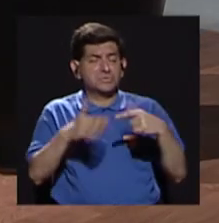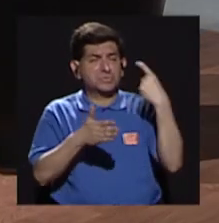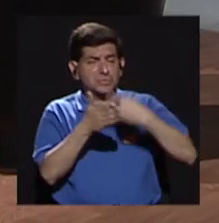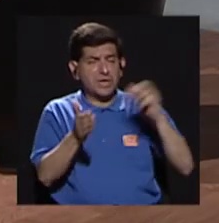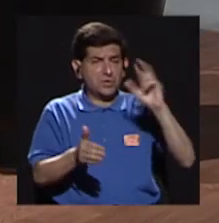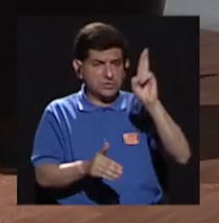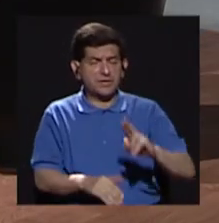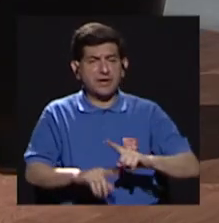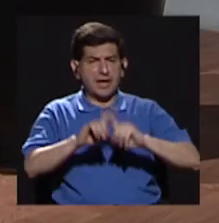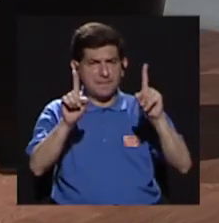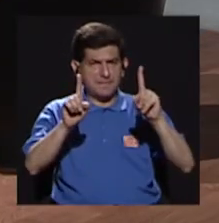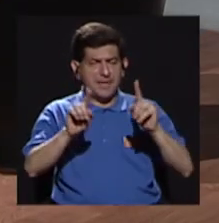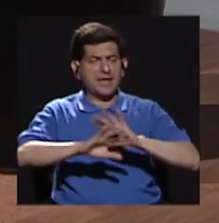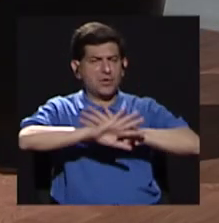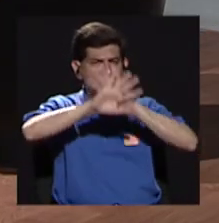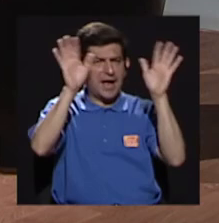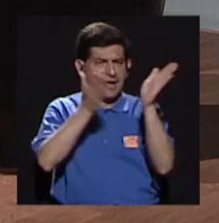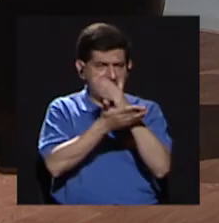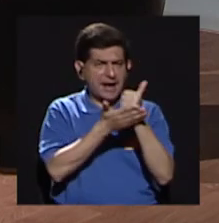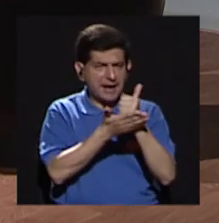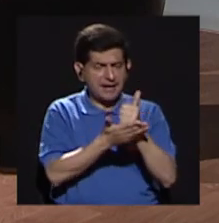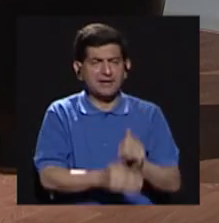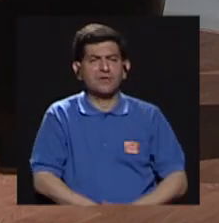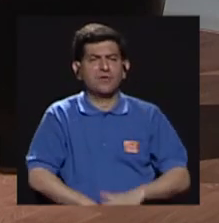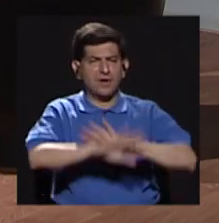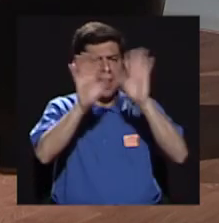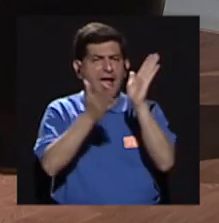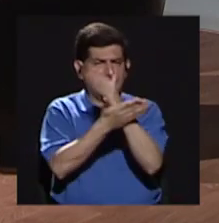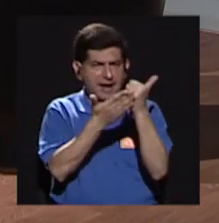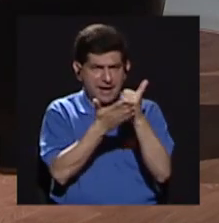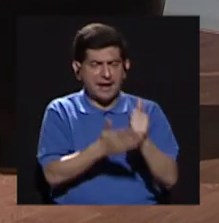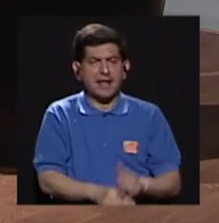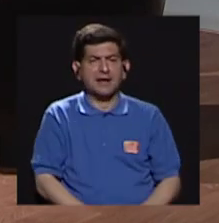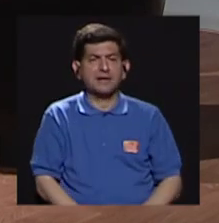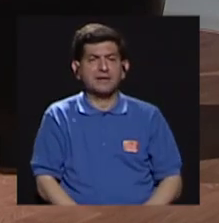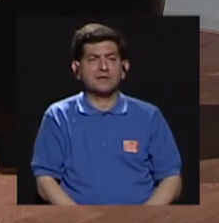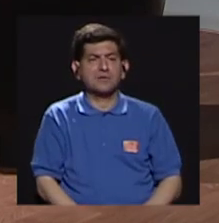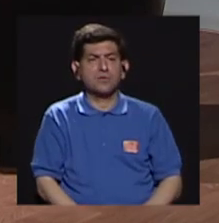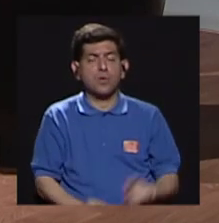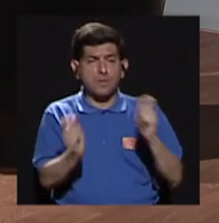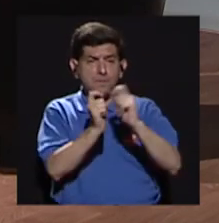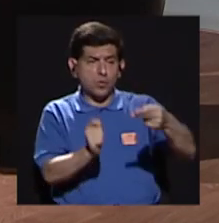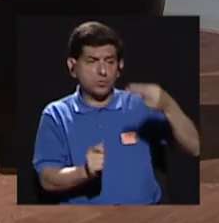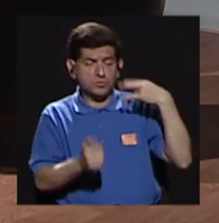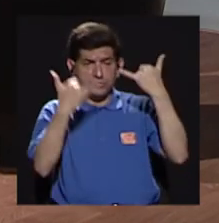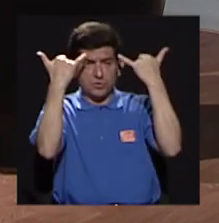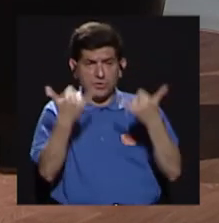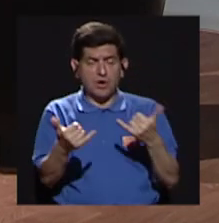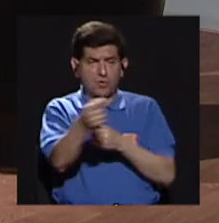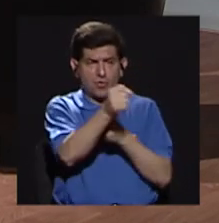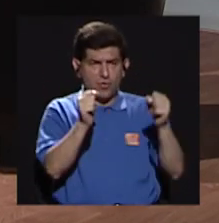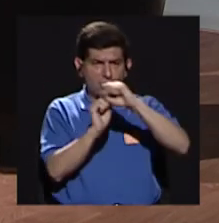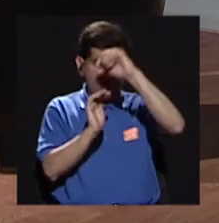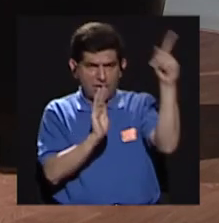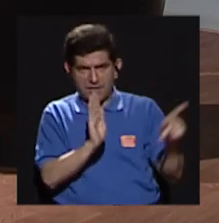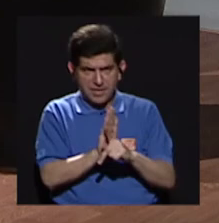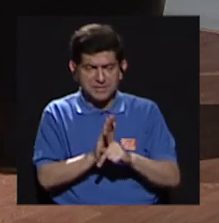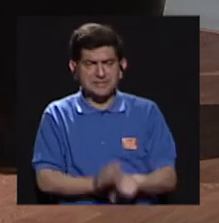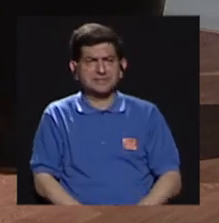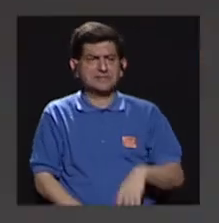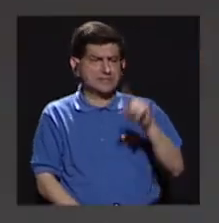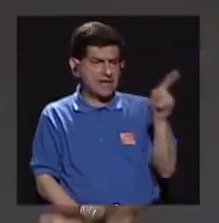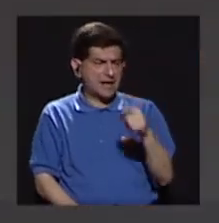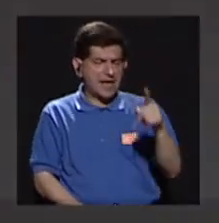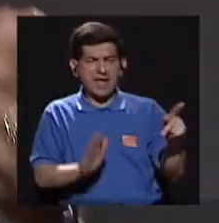pero con una clara sus segundos y exige una aclaración el precedente que hay de la sala constitucional sobre el retiro